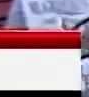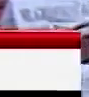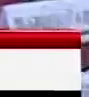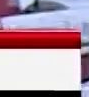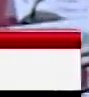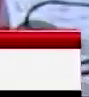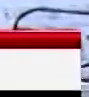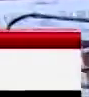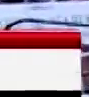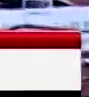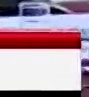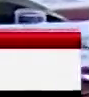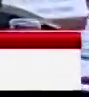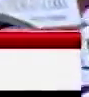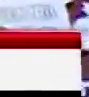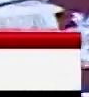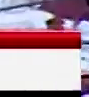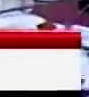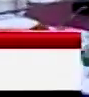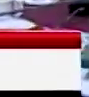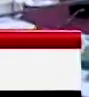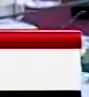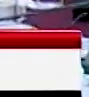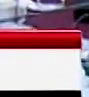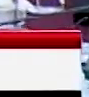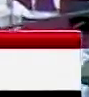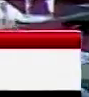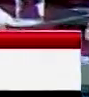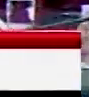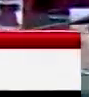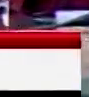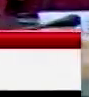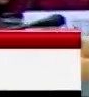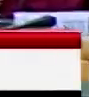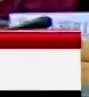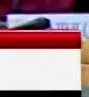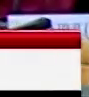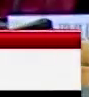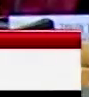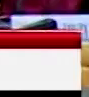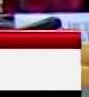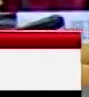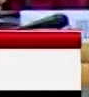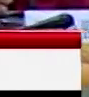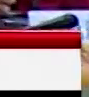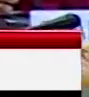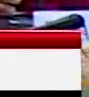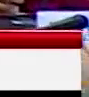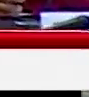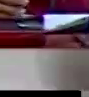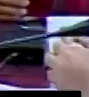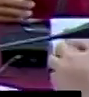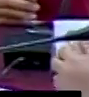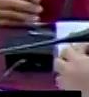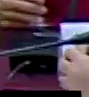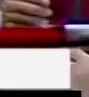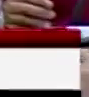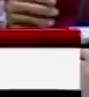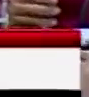a fabra siento como si estaba de licencia a pago a por ciento aprobado por mayoría